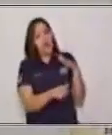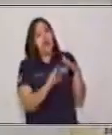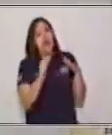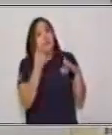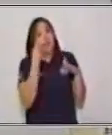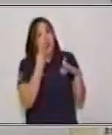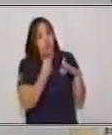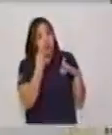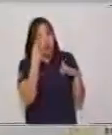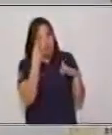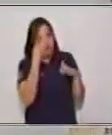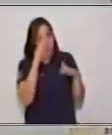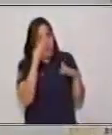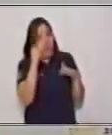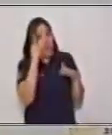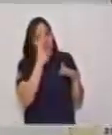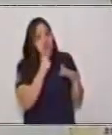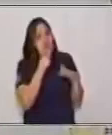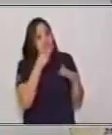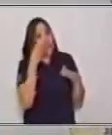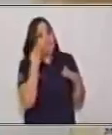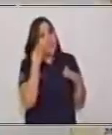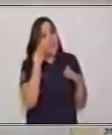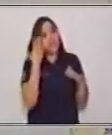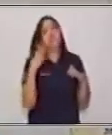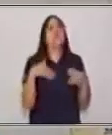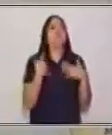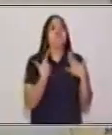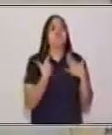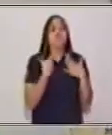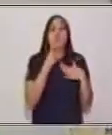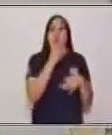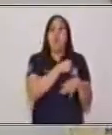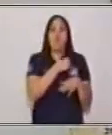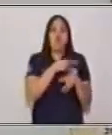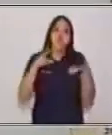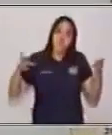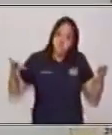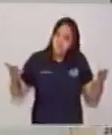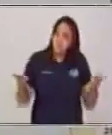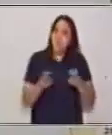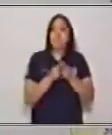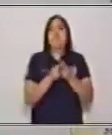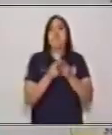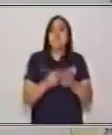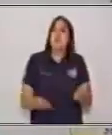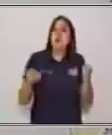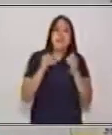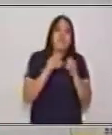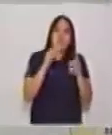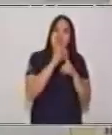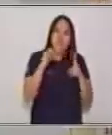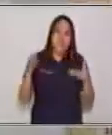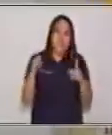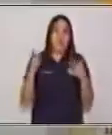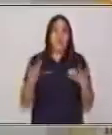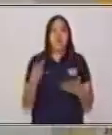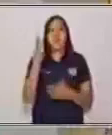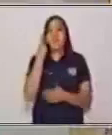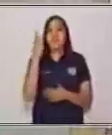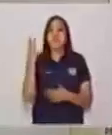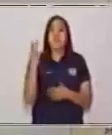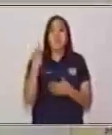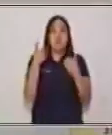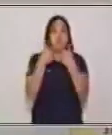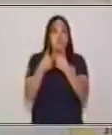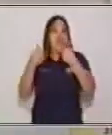acá. Las madres. Simplemente tenemos que llegarle ahora hasta su mínima expresión en esa parte. Vamos a